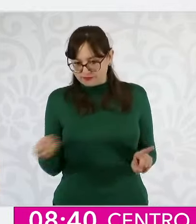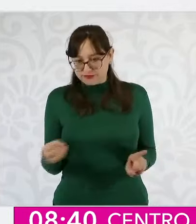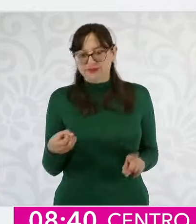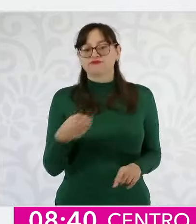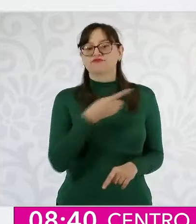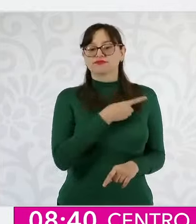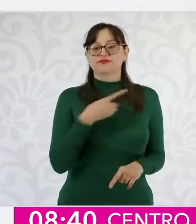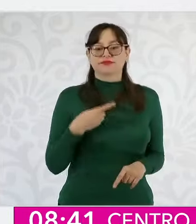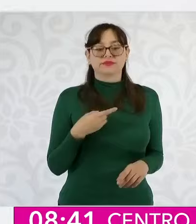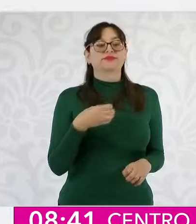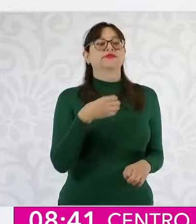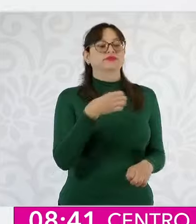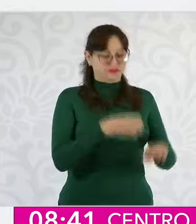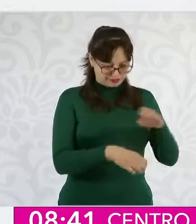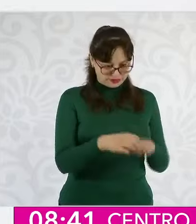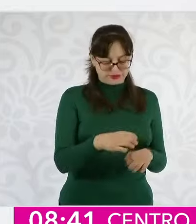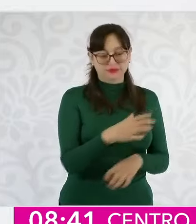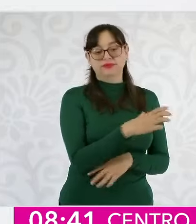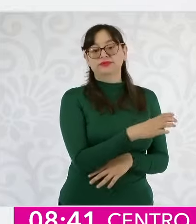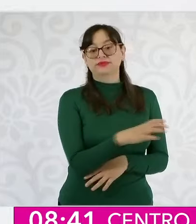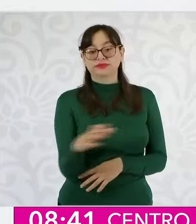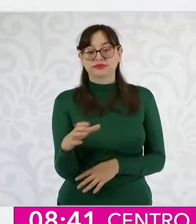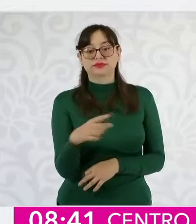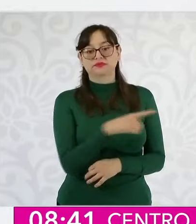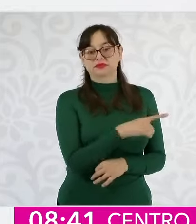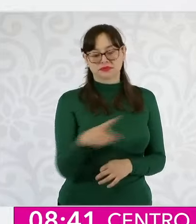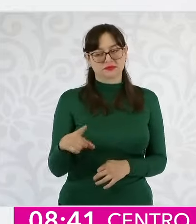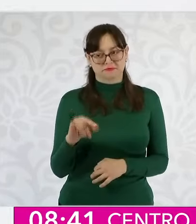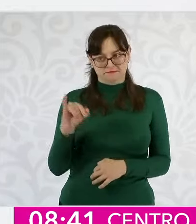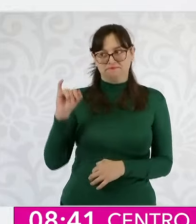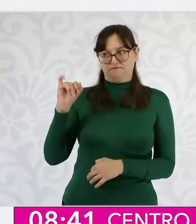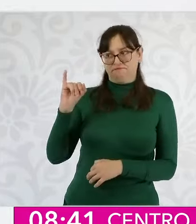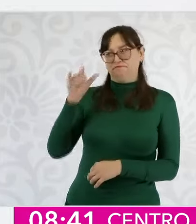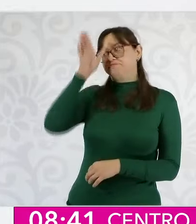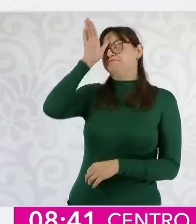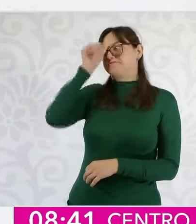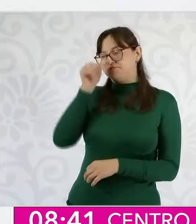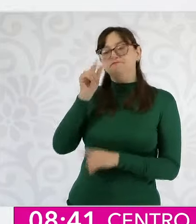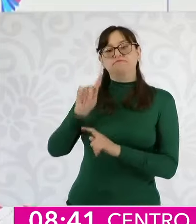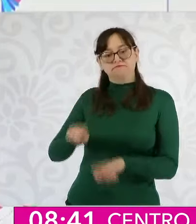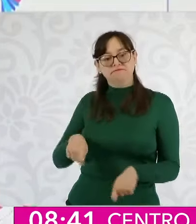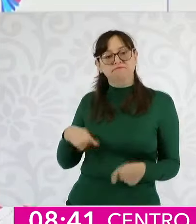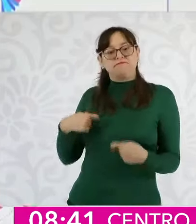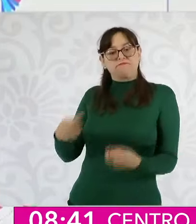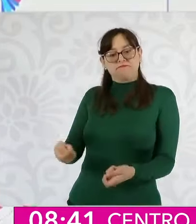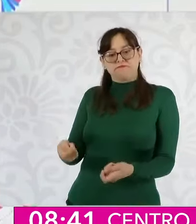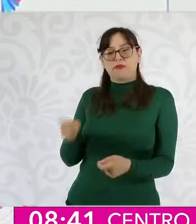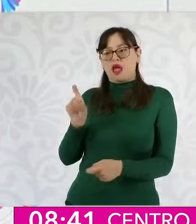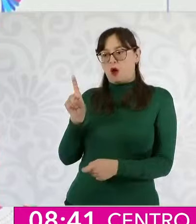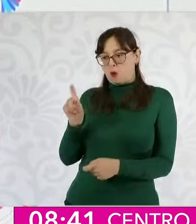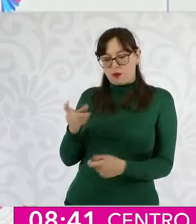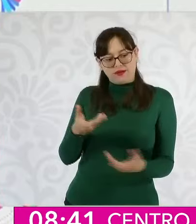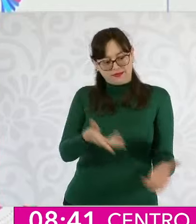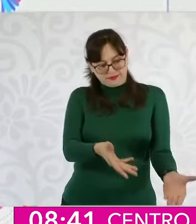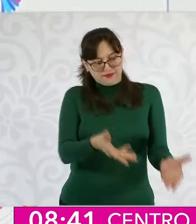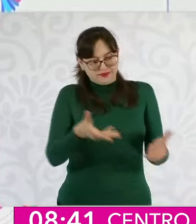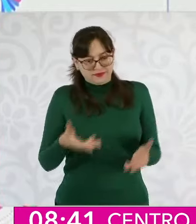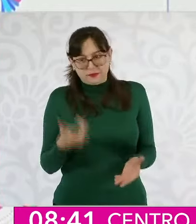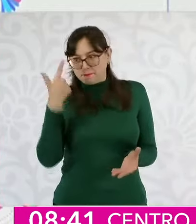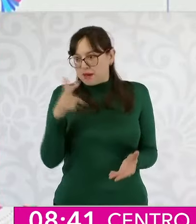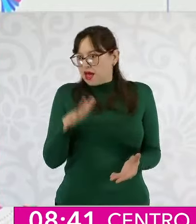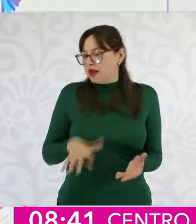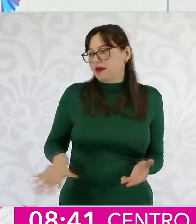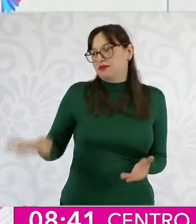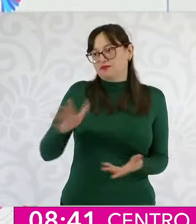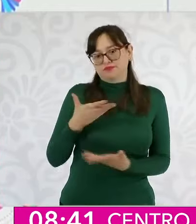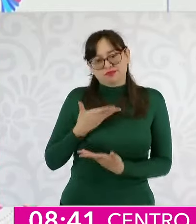distritos de riego de manera voluntaria están entregando parte de sus concesiones, eso permite disponer de agua para el